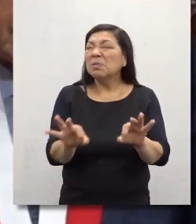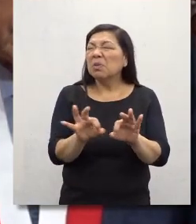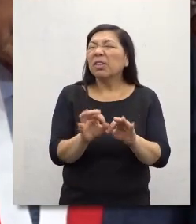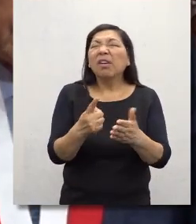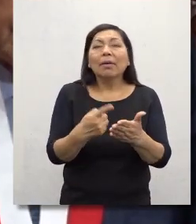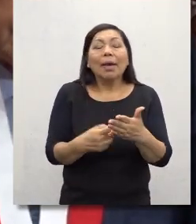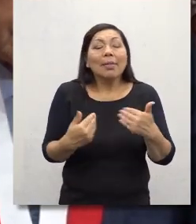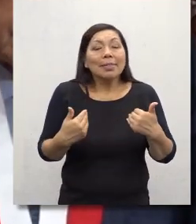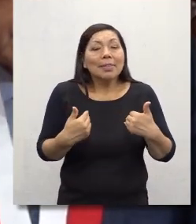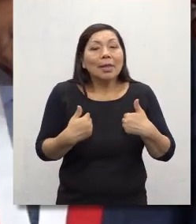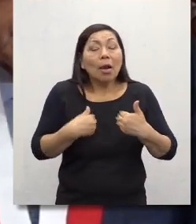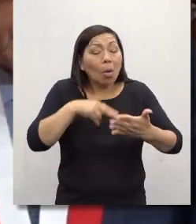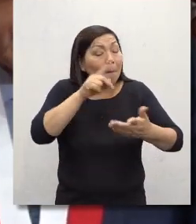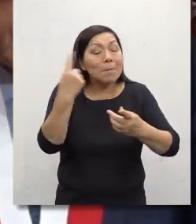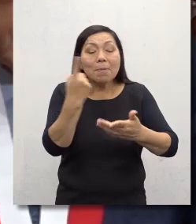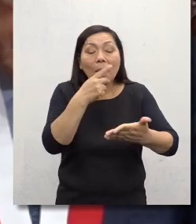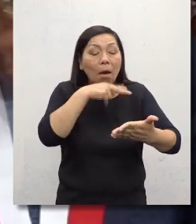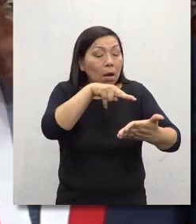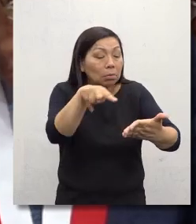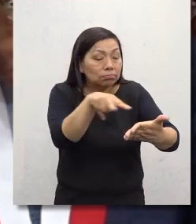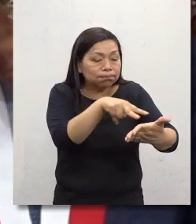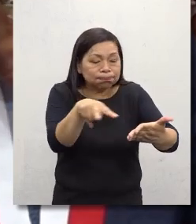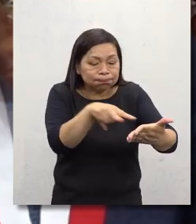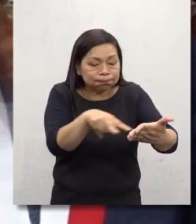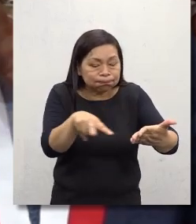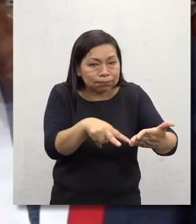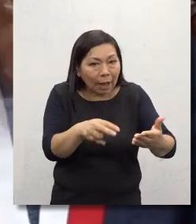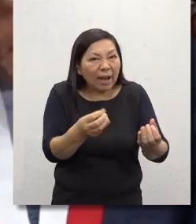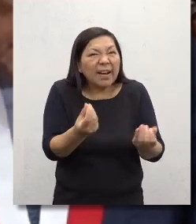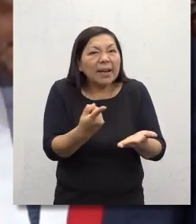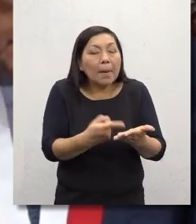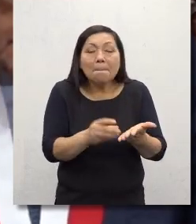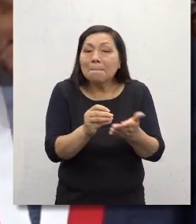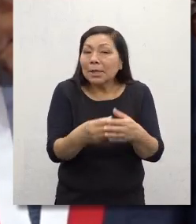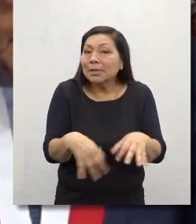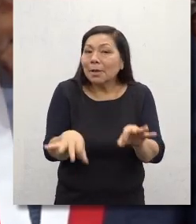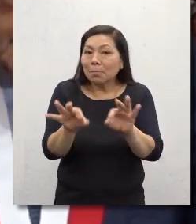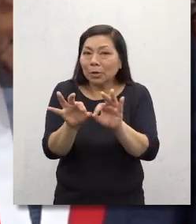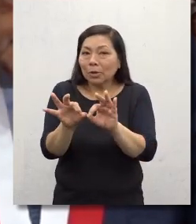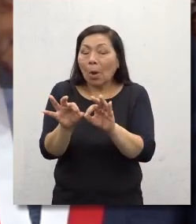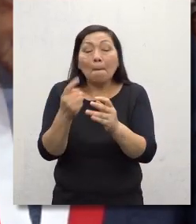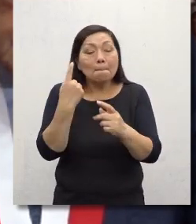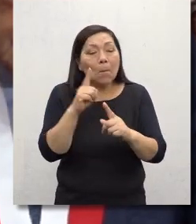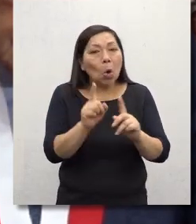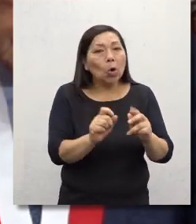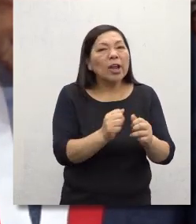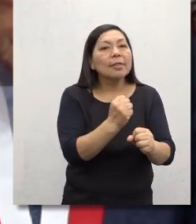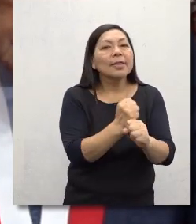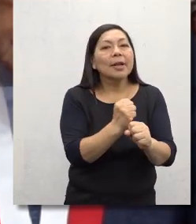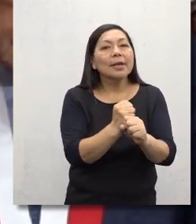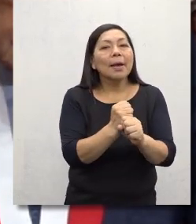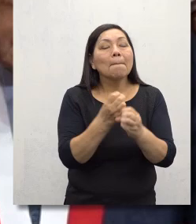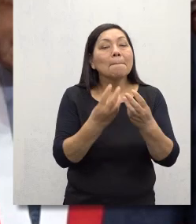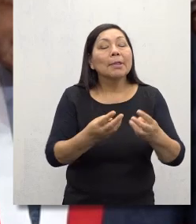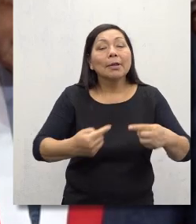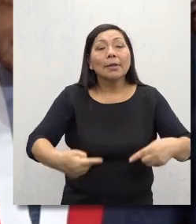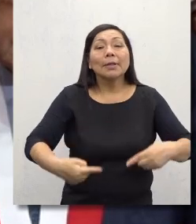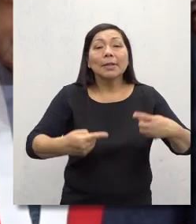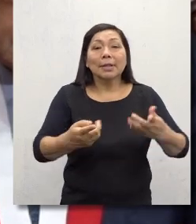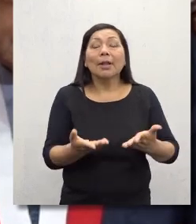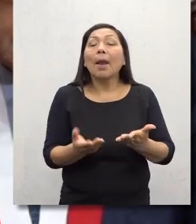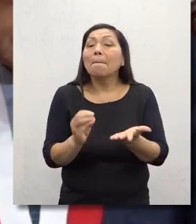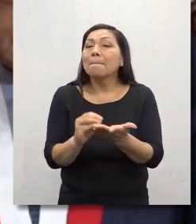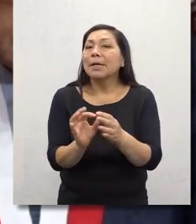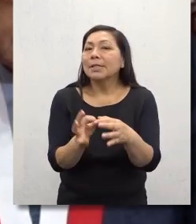ese enfoque debe ser revisado, de modo que se califique de emblemático a los casos en función de la materia en debate, de